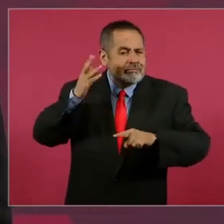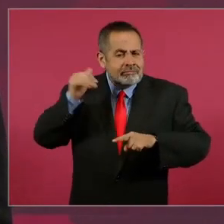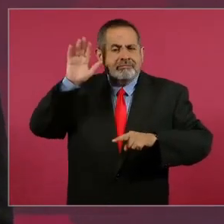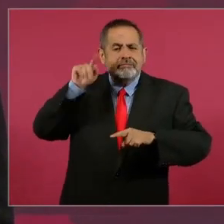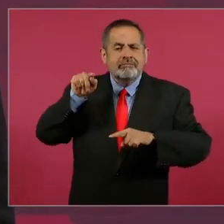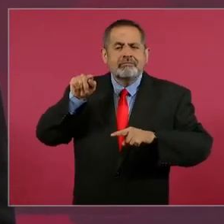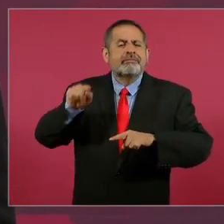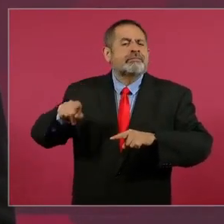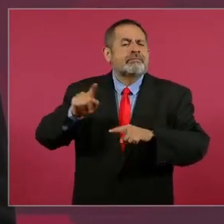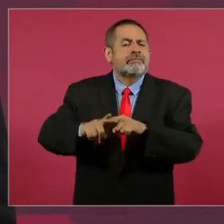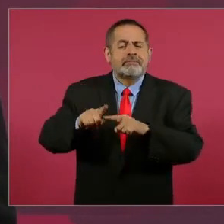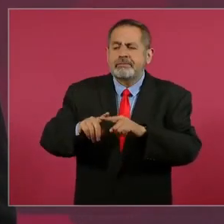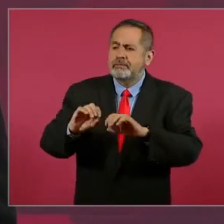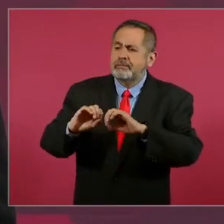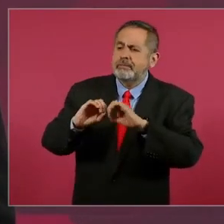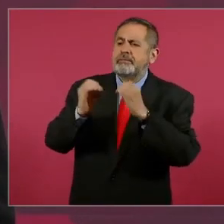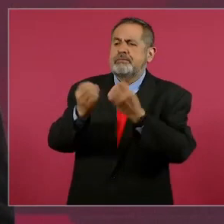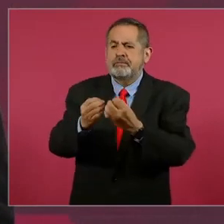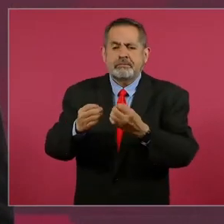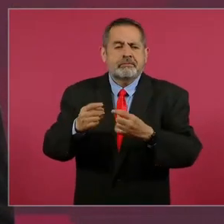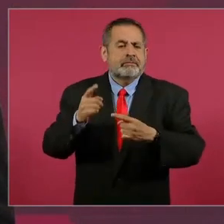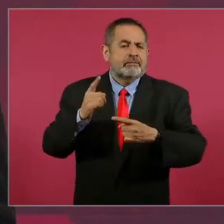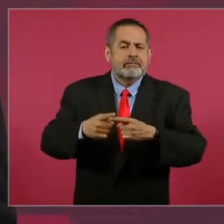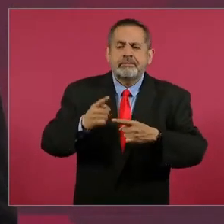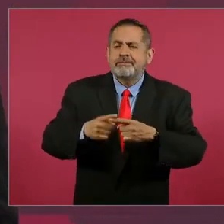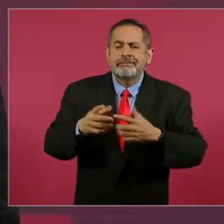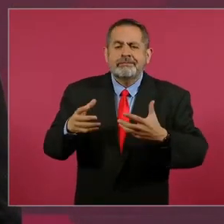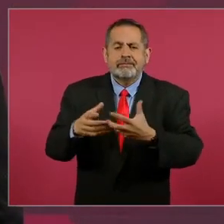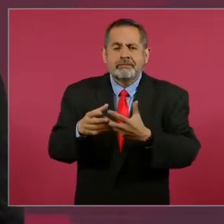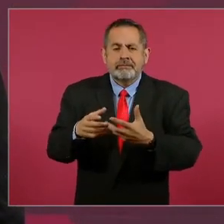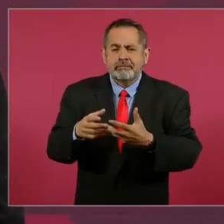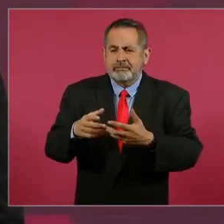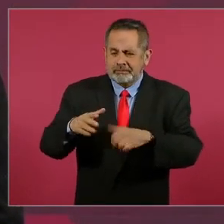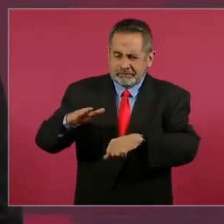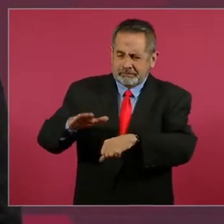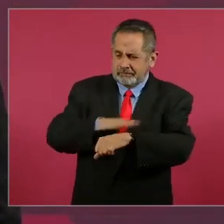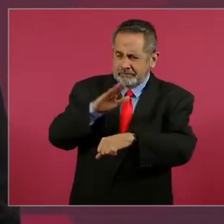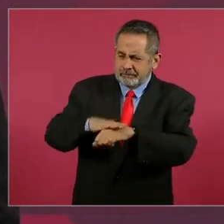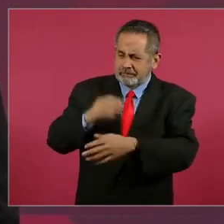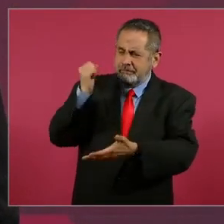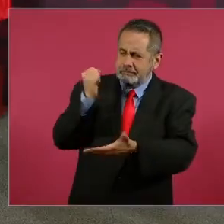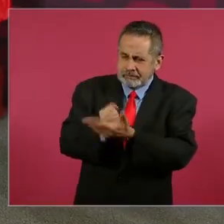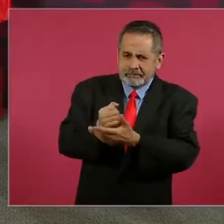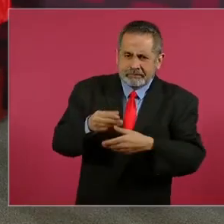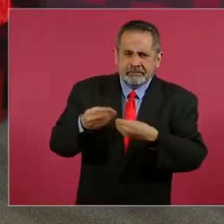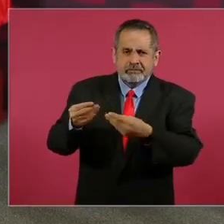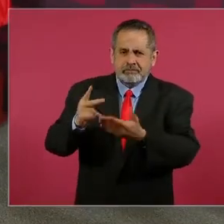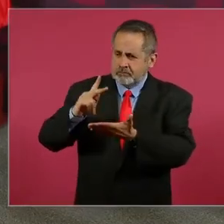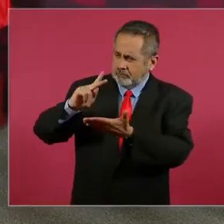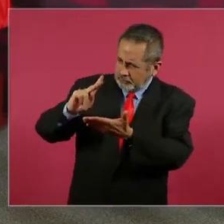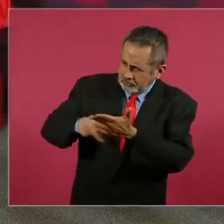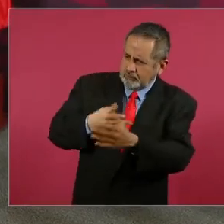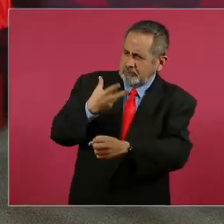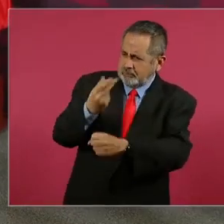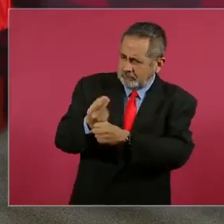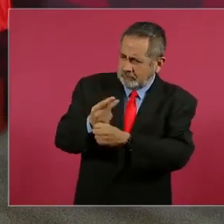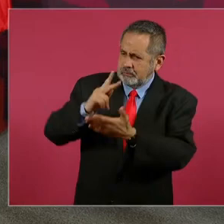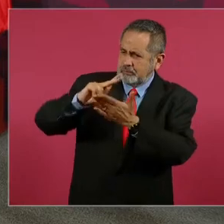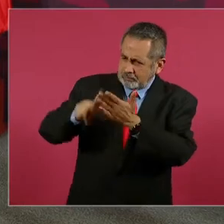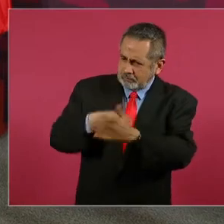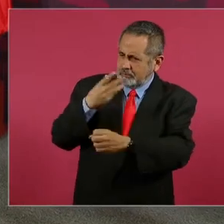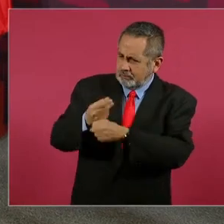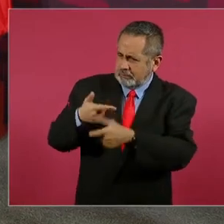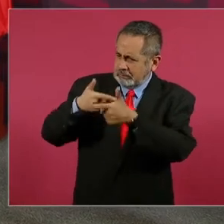quién fue, qué organización aprobó la reelección